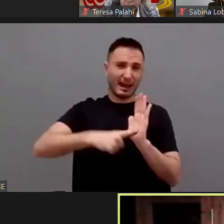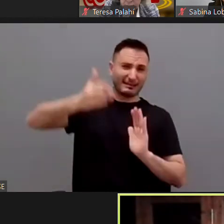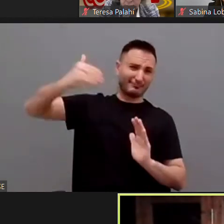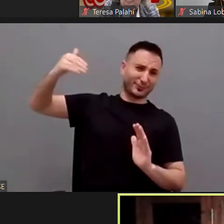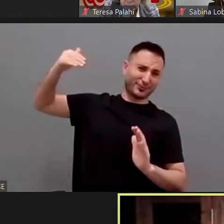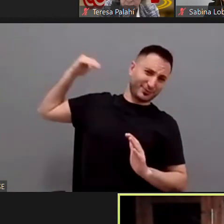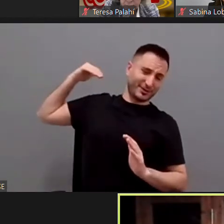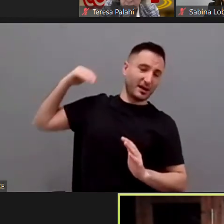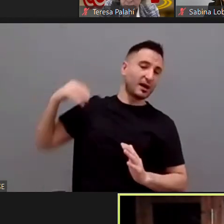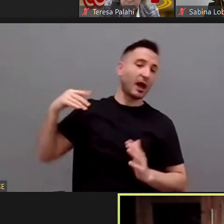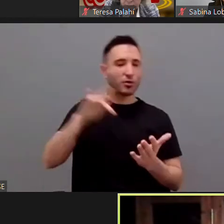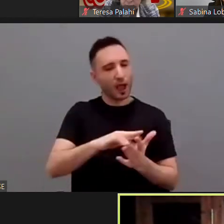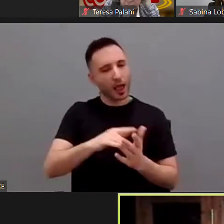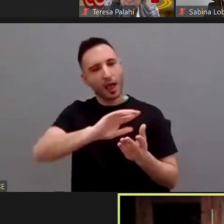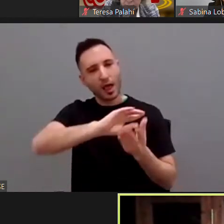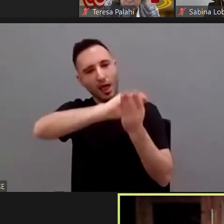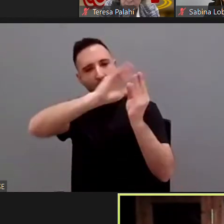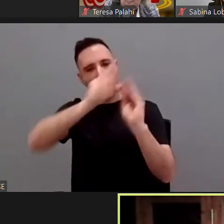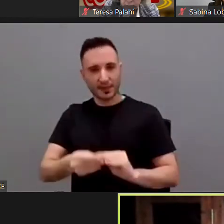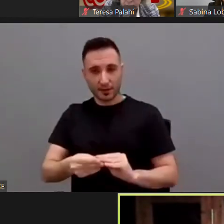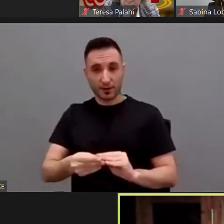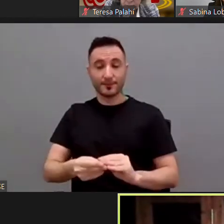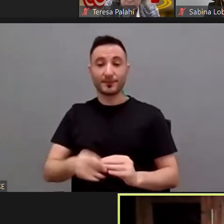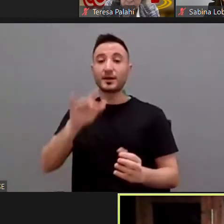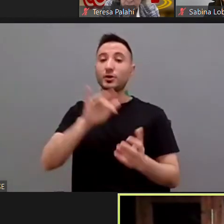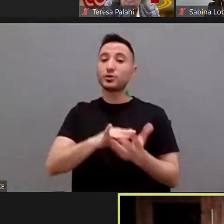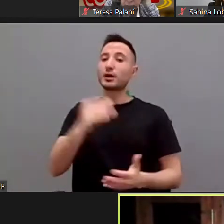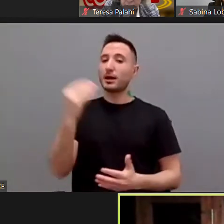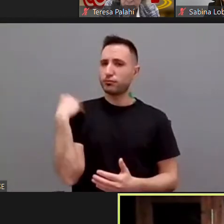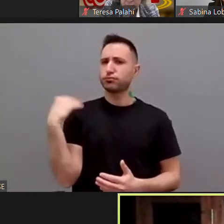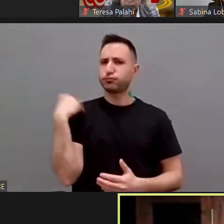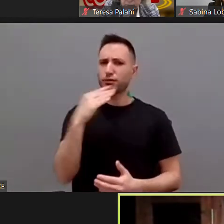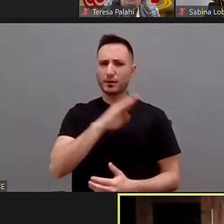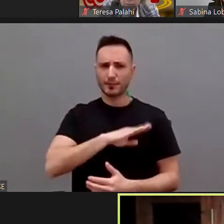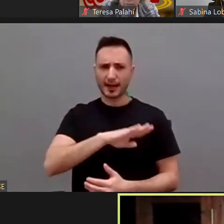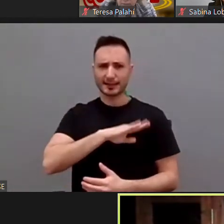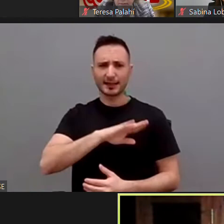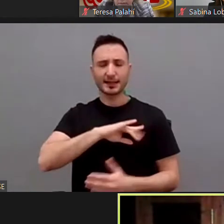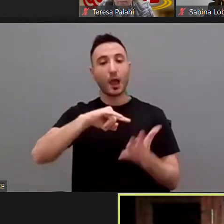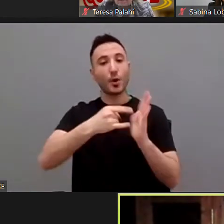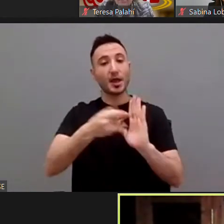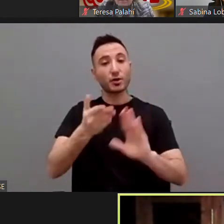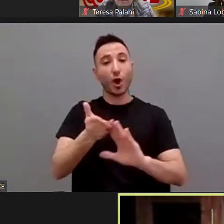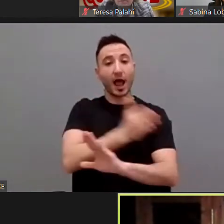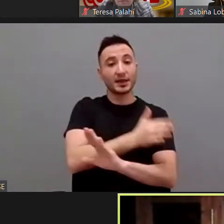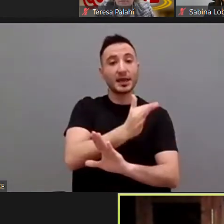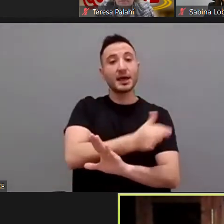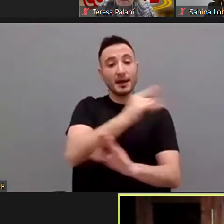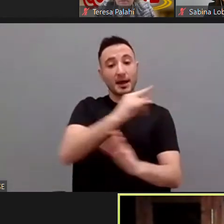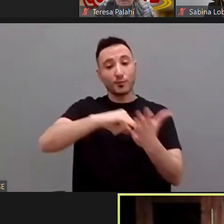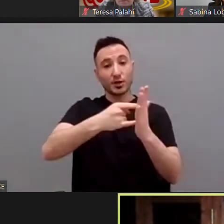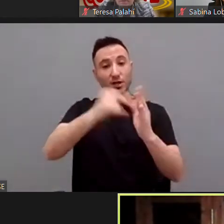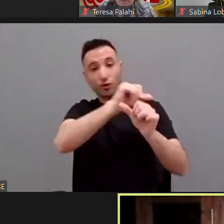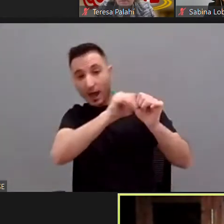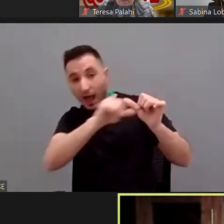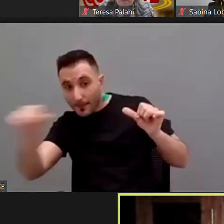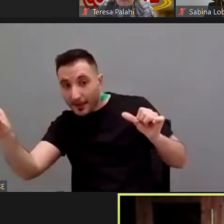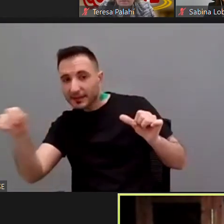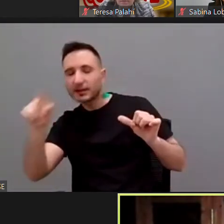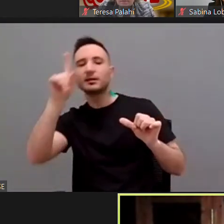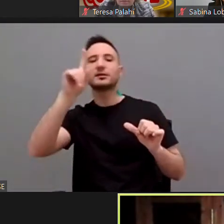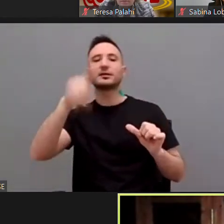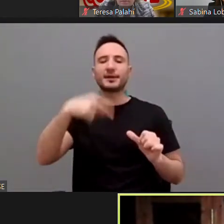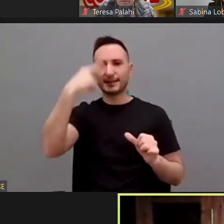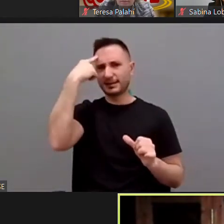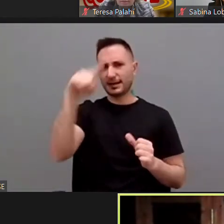ha aumentado bastante, tanto como comento, con el anteproyecto, como con la entrada en vigor, que sabéis que fue el 13